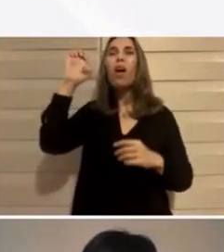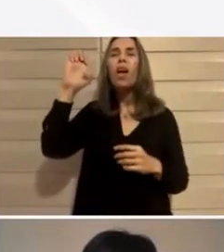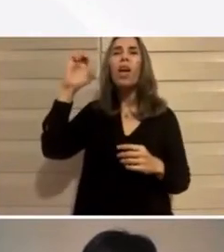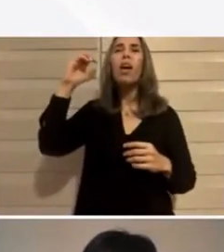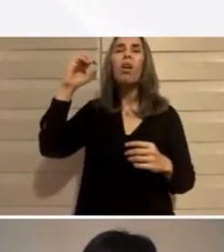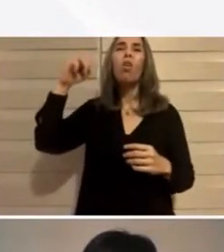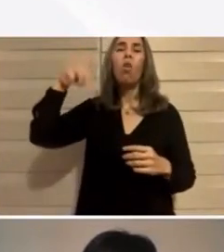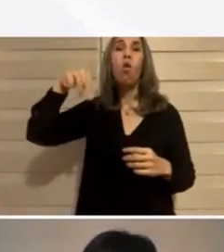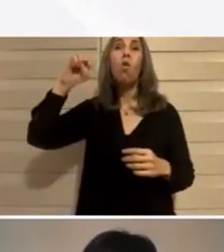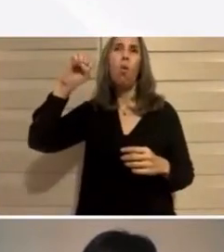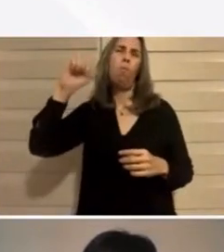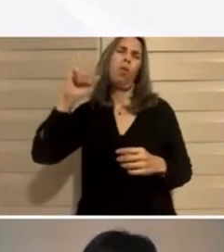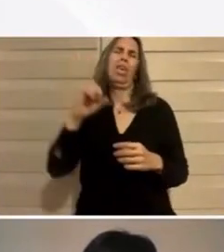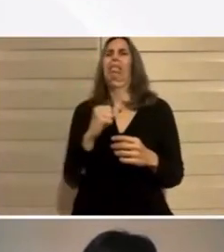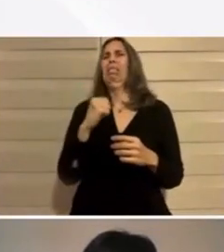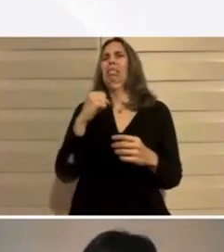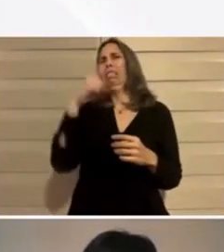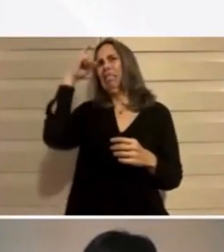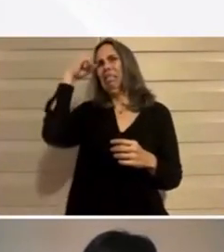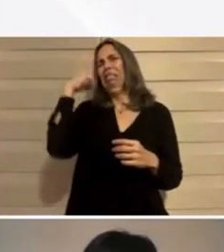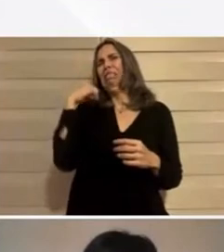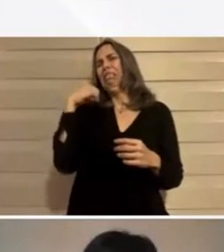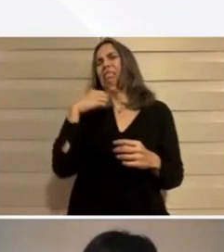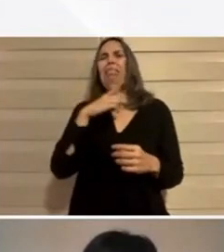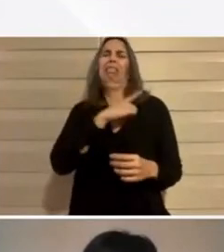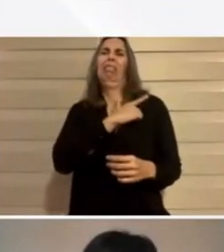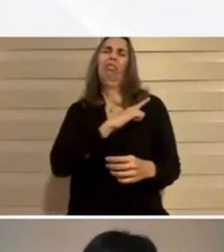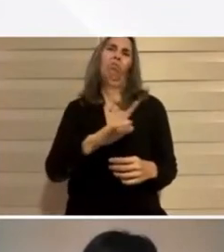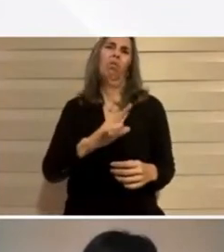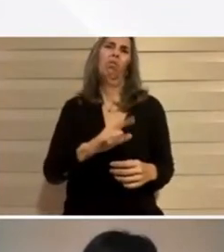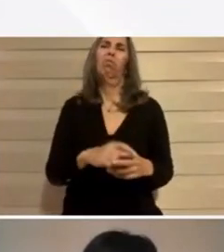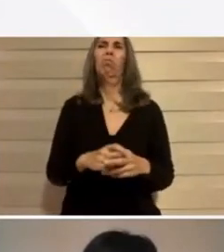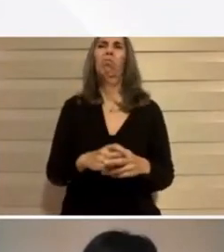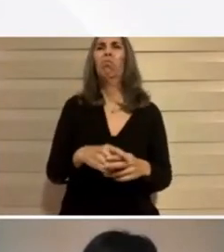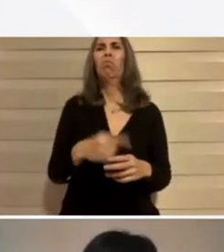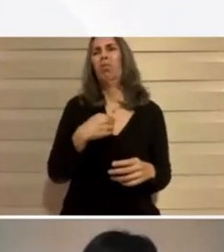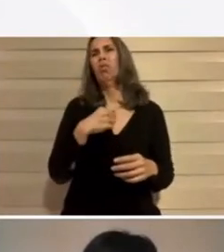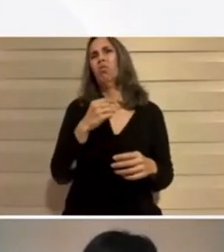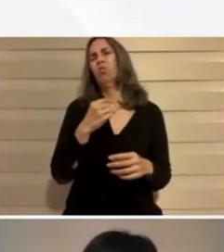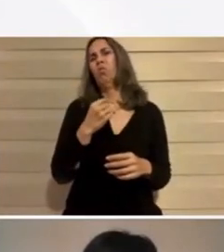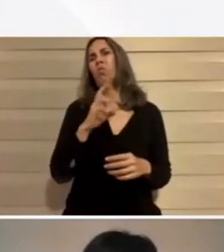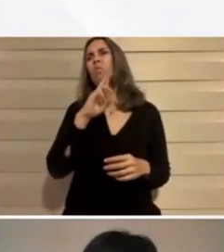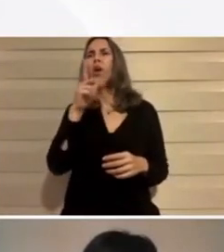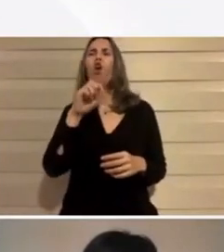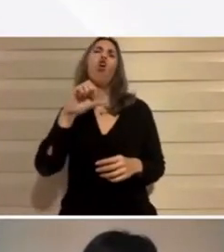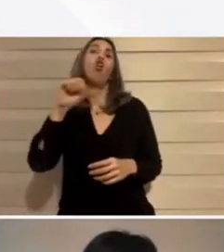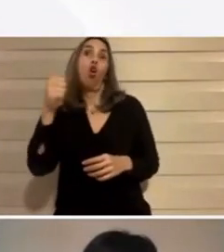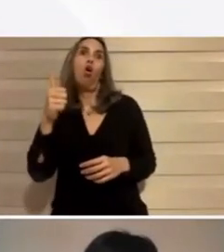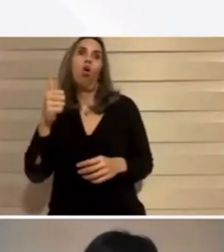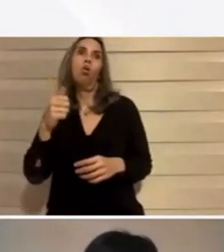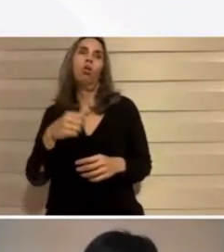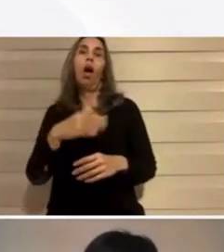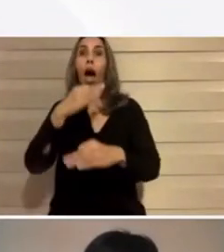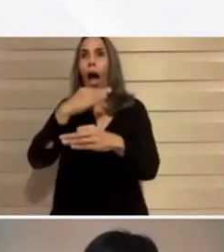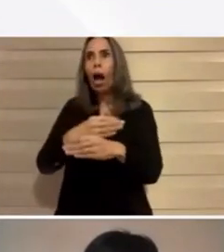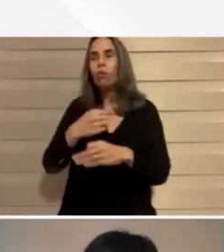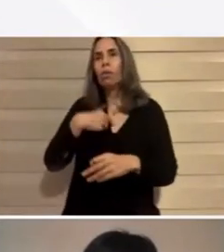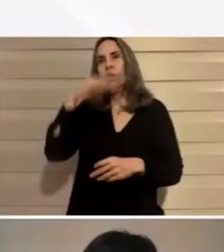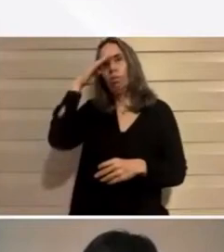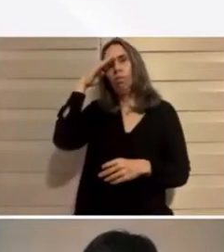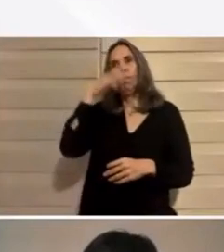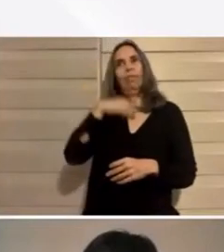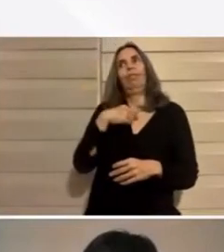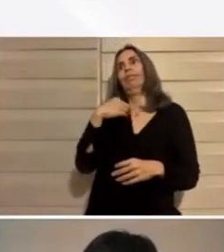Prefiero un museo de ciencias, prefiero otras cosas en la vida. Qué equivocada estaba en ese pensamiento, pero no